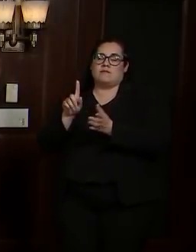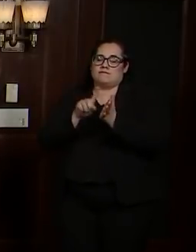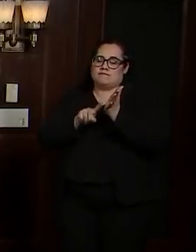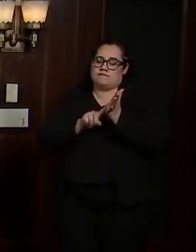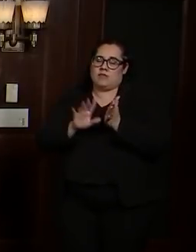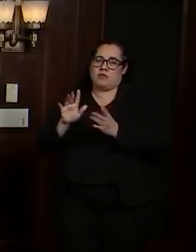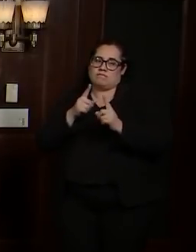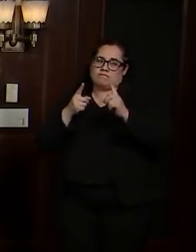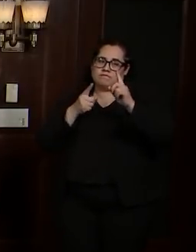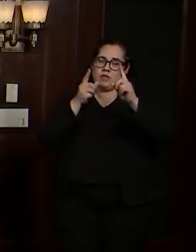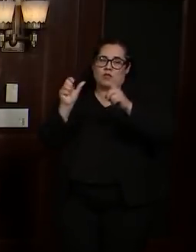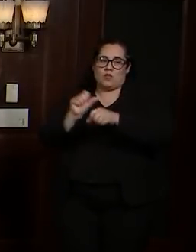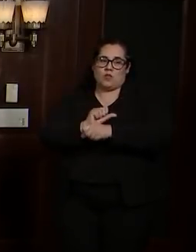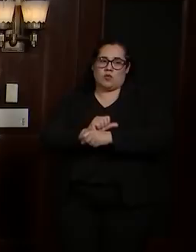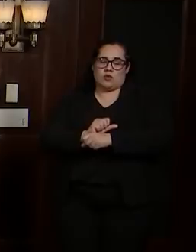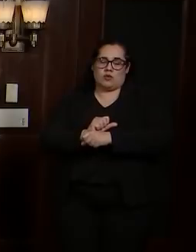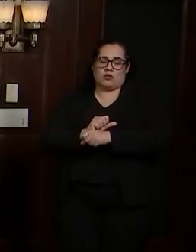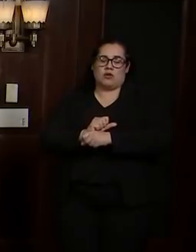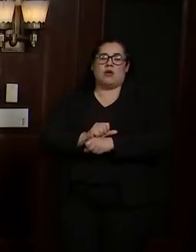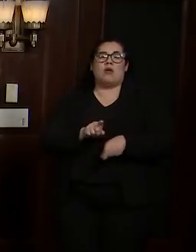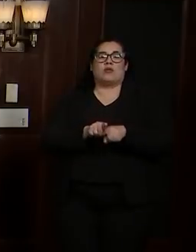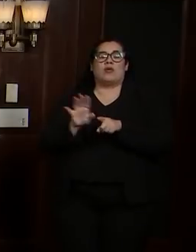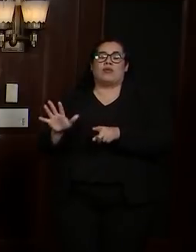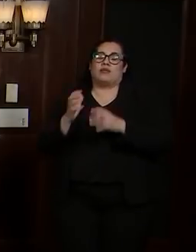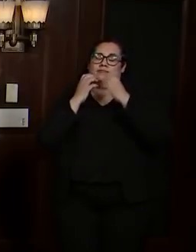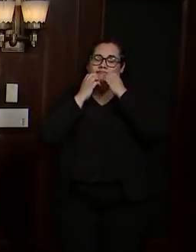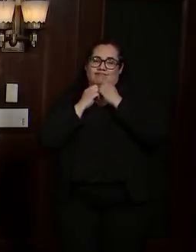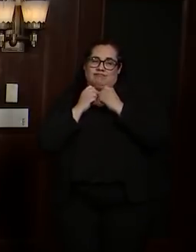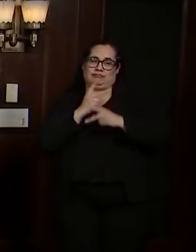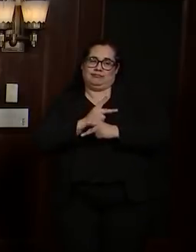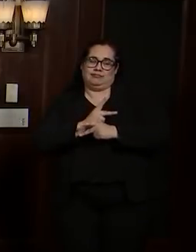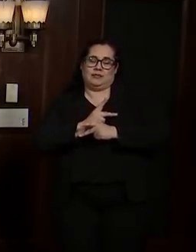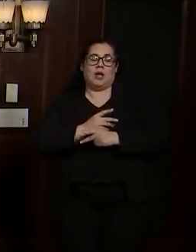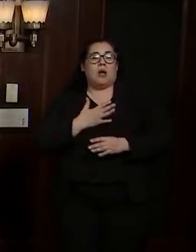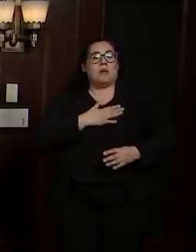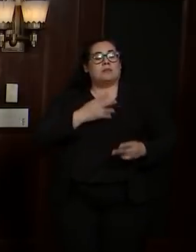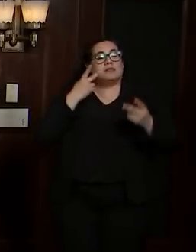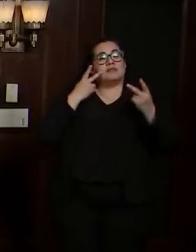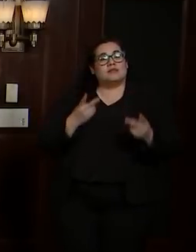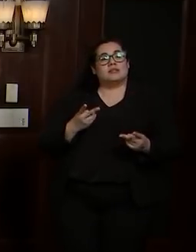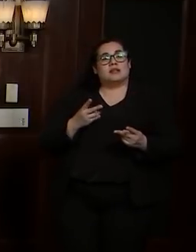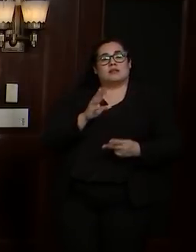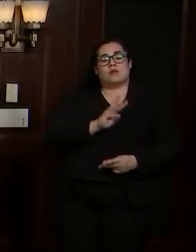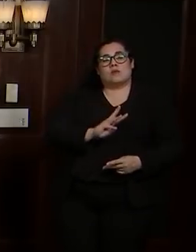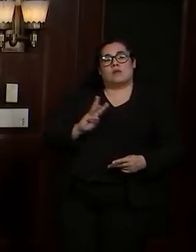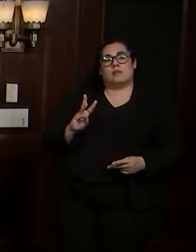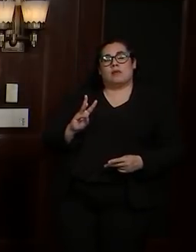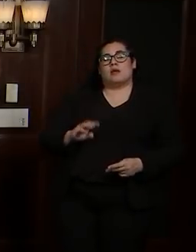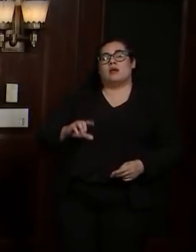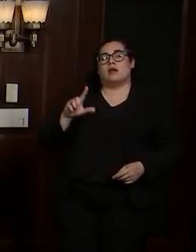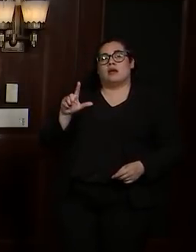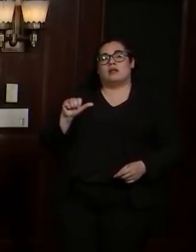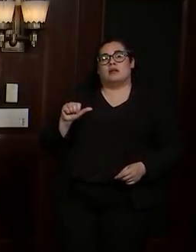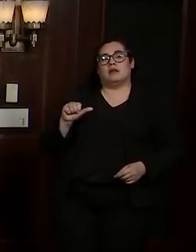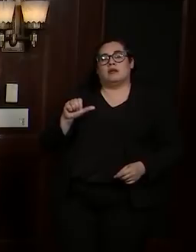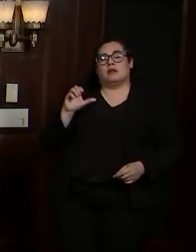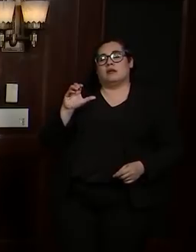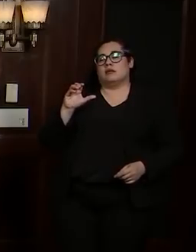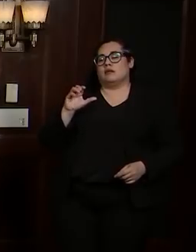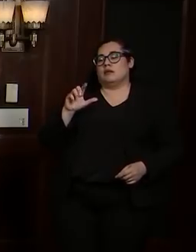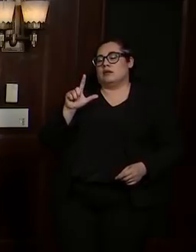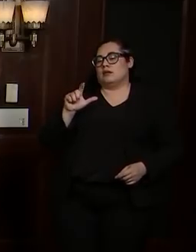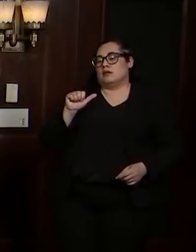su trabajo y su cariño. Visita la página